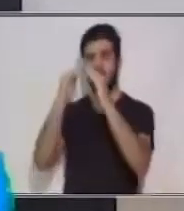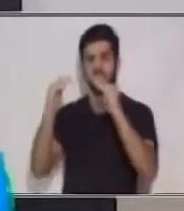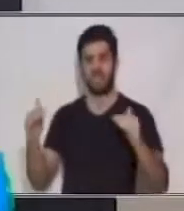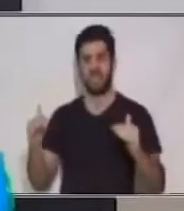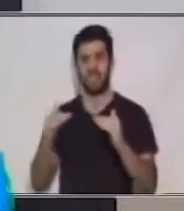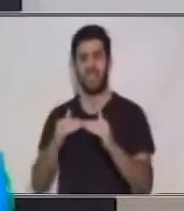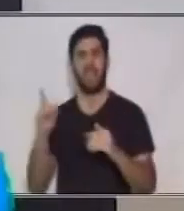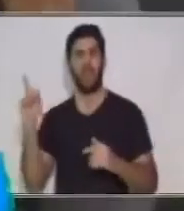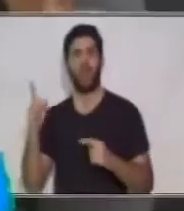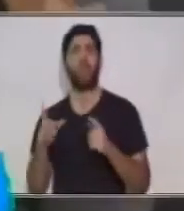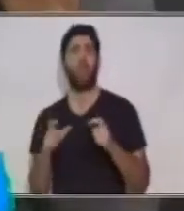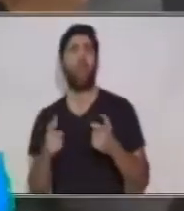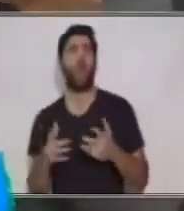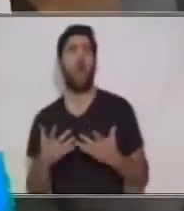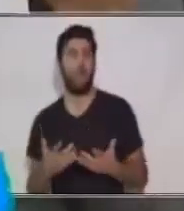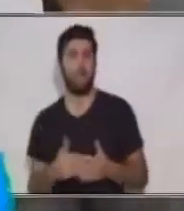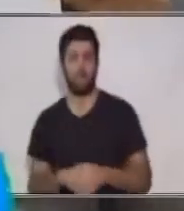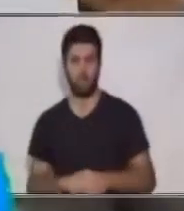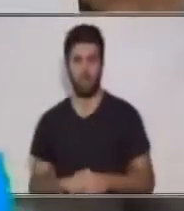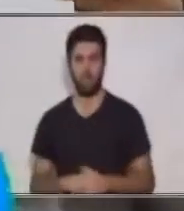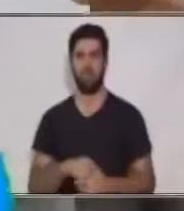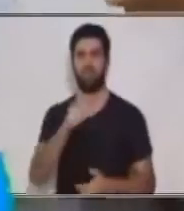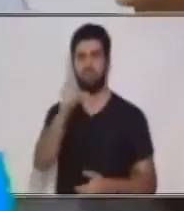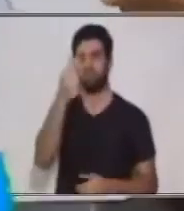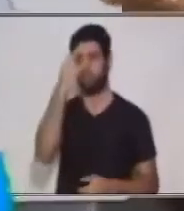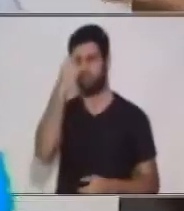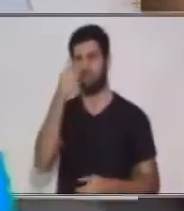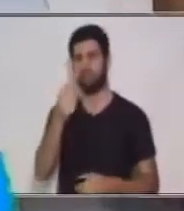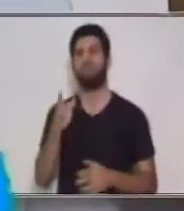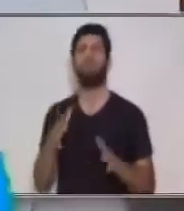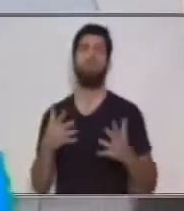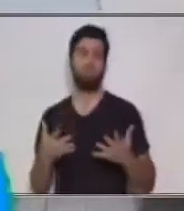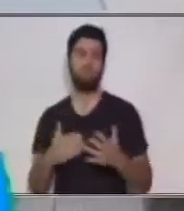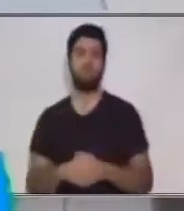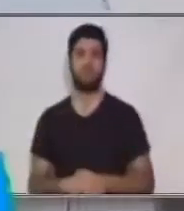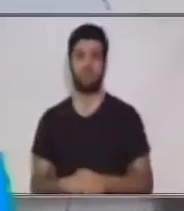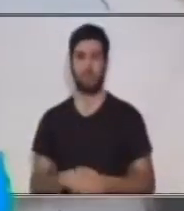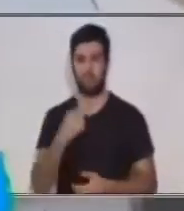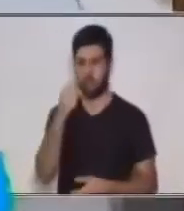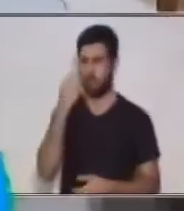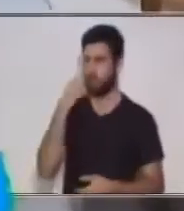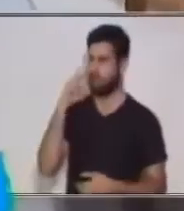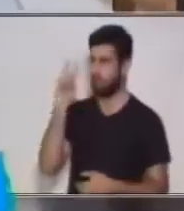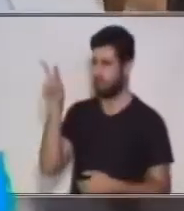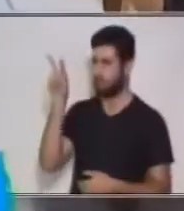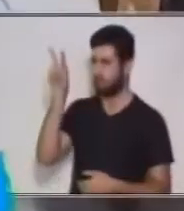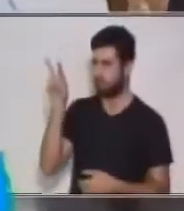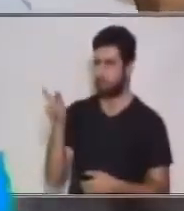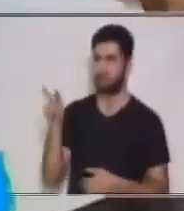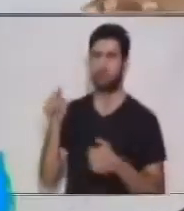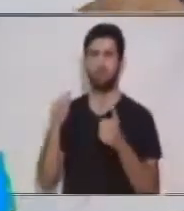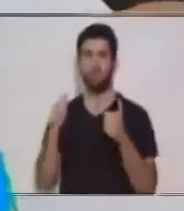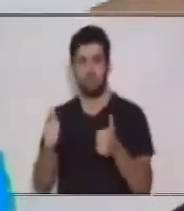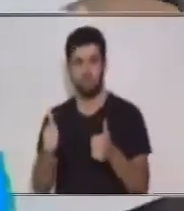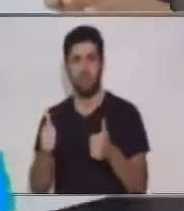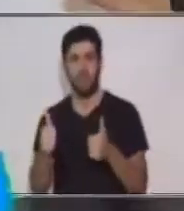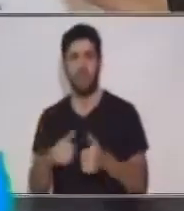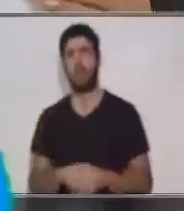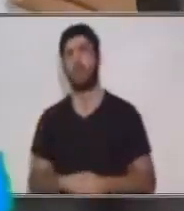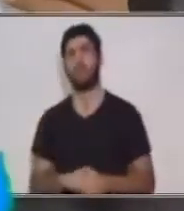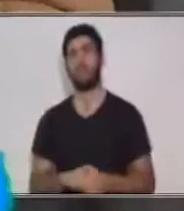que es? Vamos a dar unos segunditos para que tú pienses, obsérvalo bien, compite